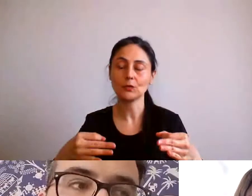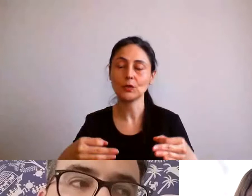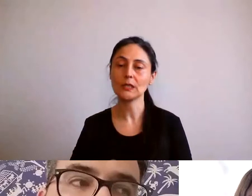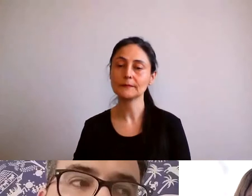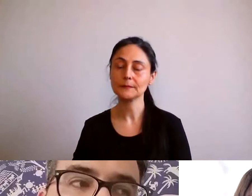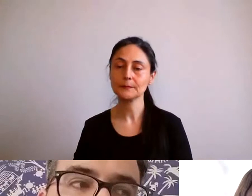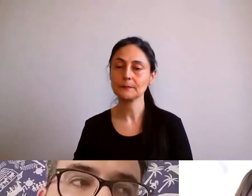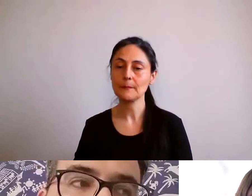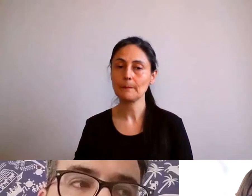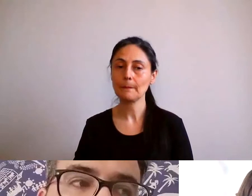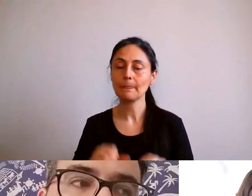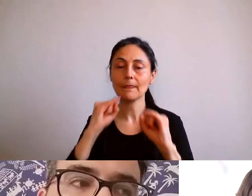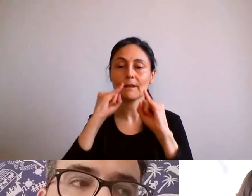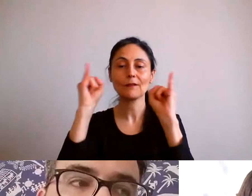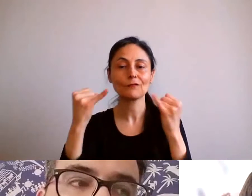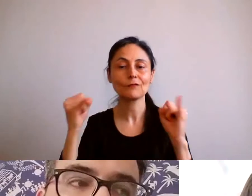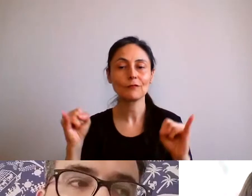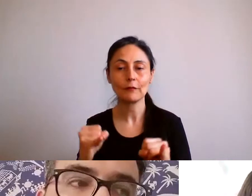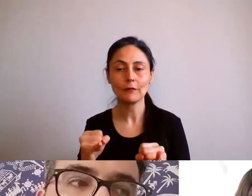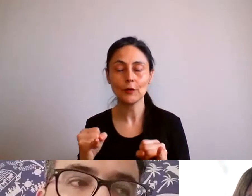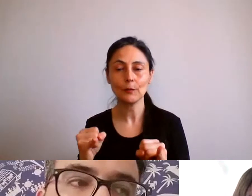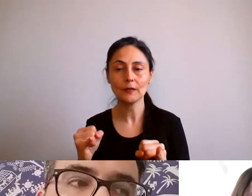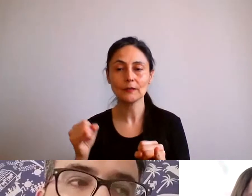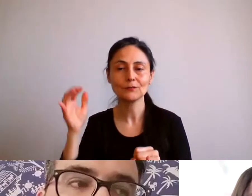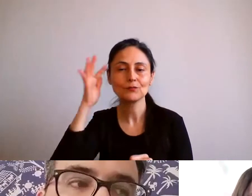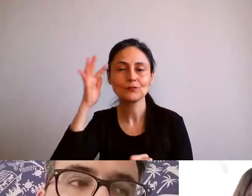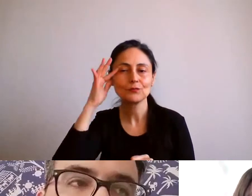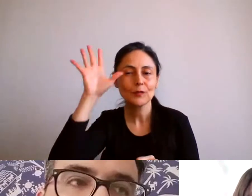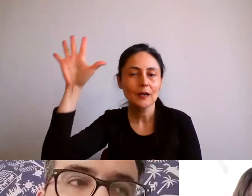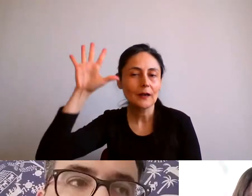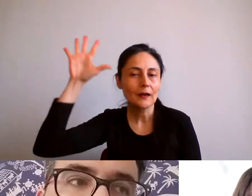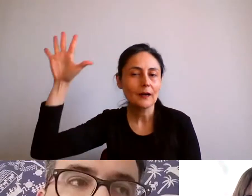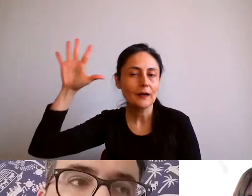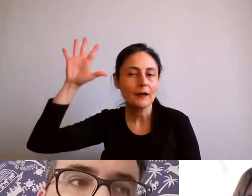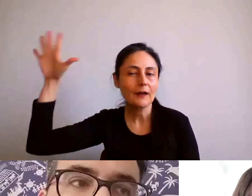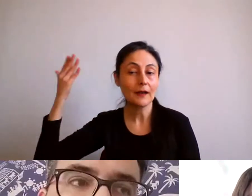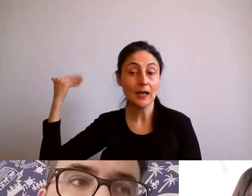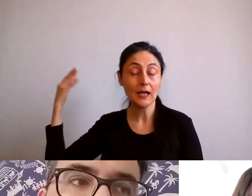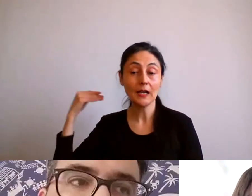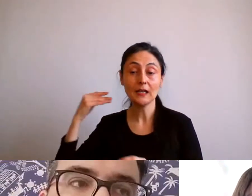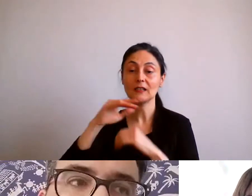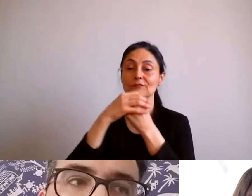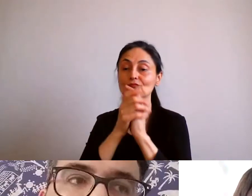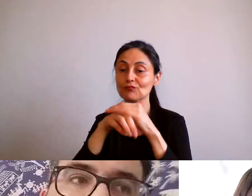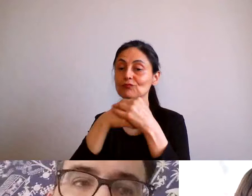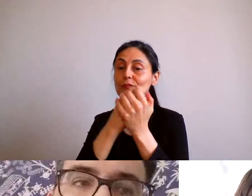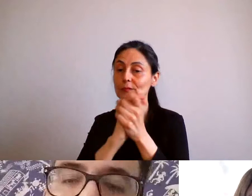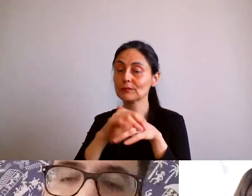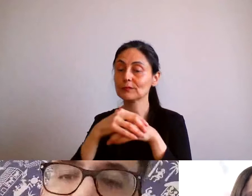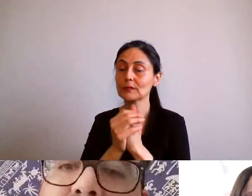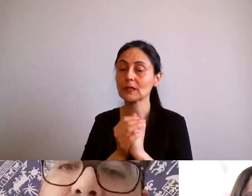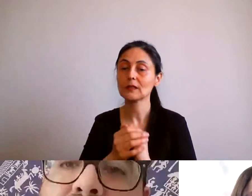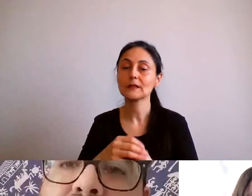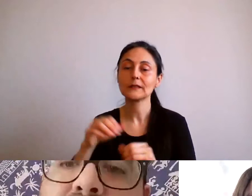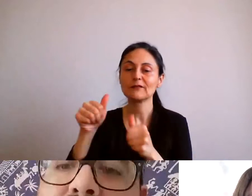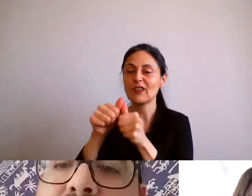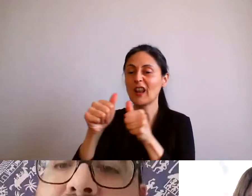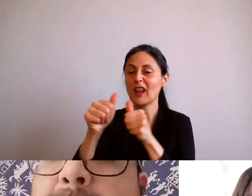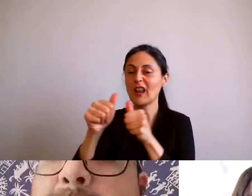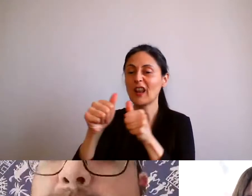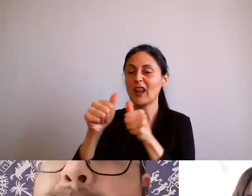forma, claro, uno se imaginaba esto del lavado de manos, un poco los que estamos más alejados del mundo médico tradicional, en